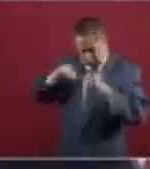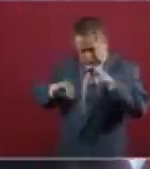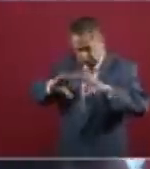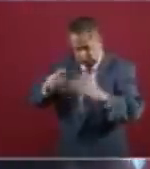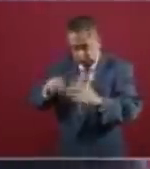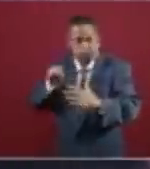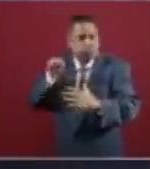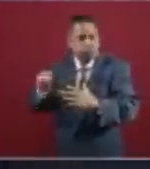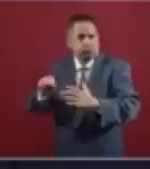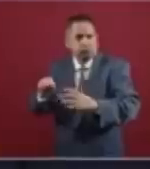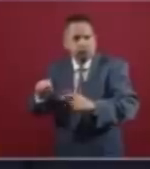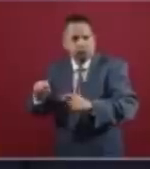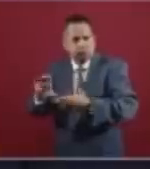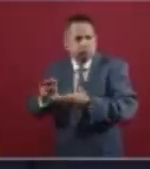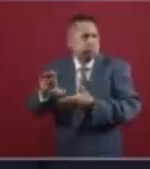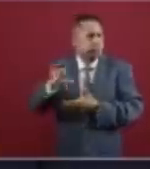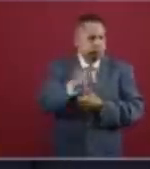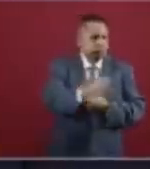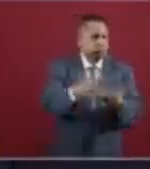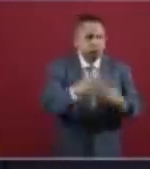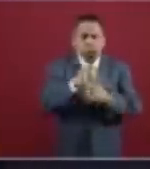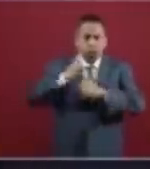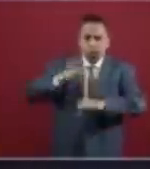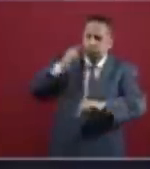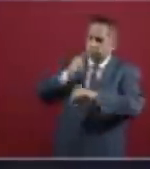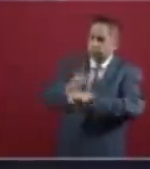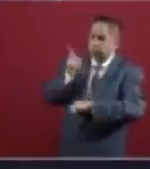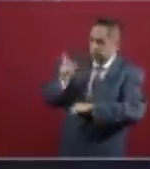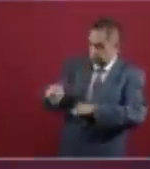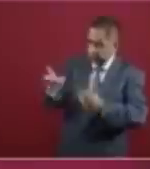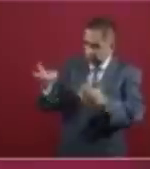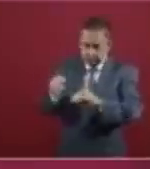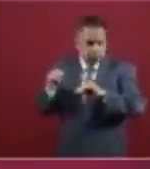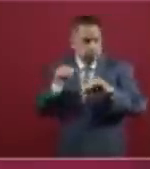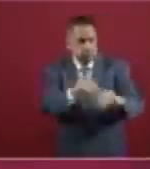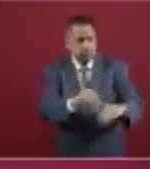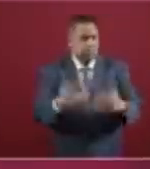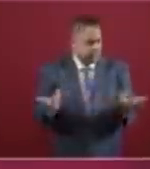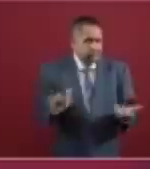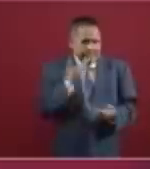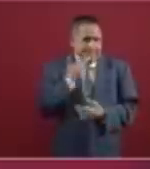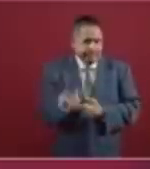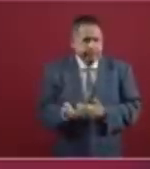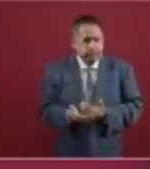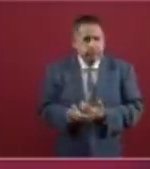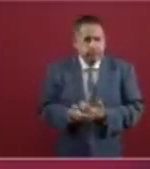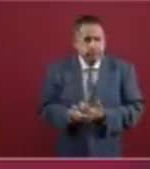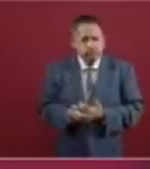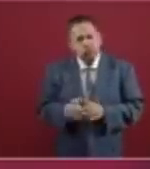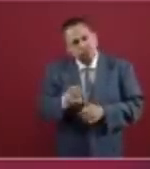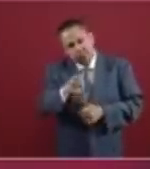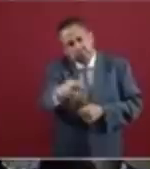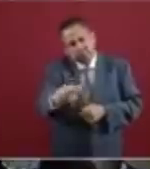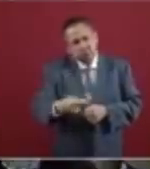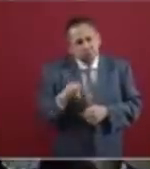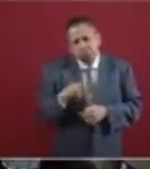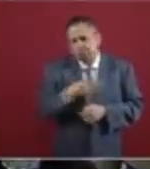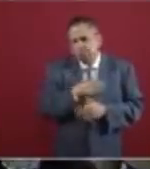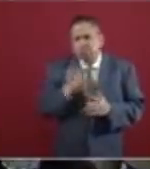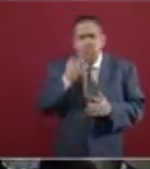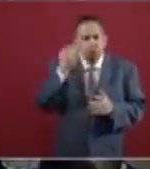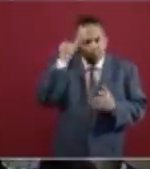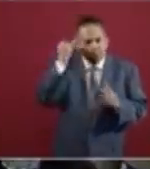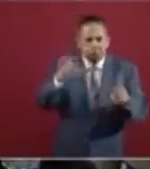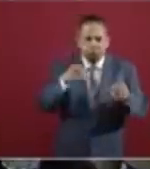pueda, pues, hacerse cargo de la ejecución. Pero es bueno lo que planteas, es